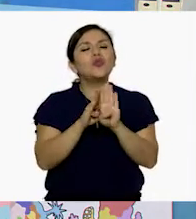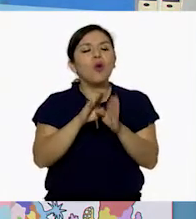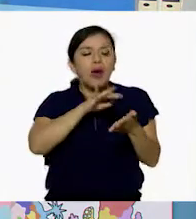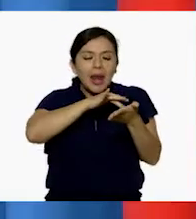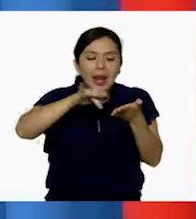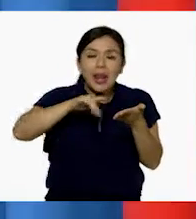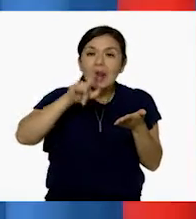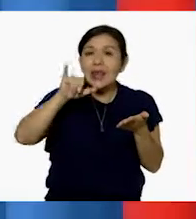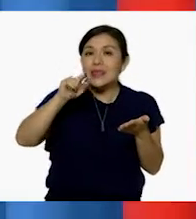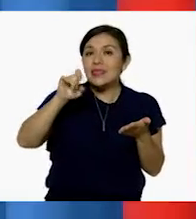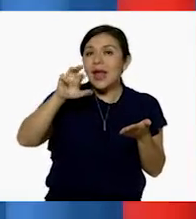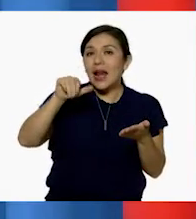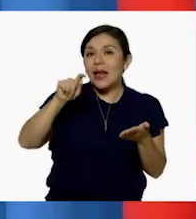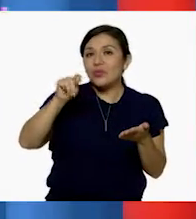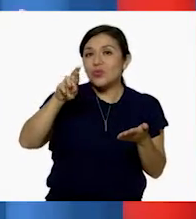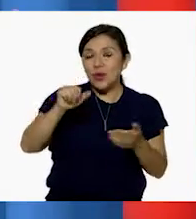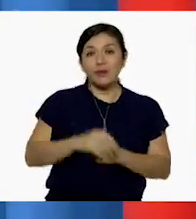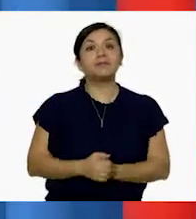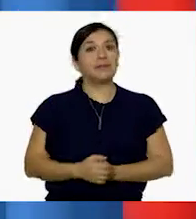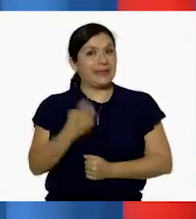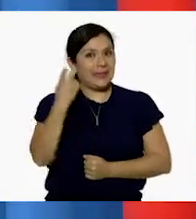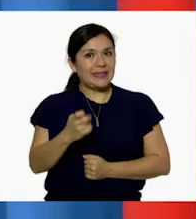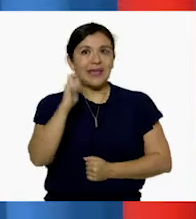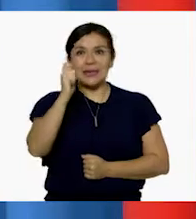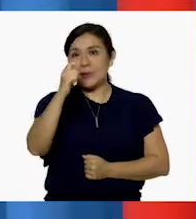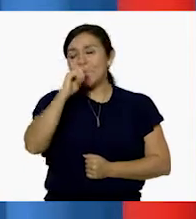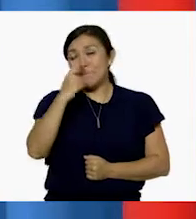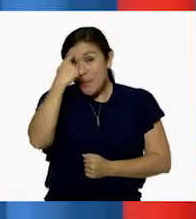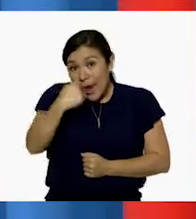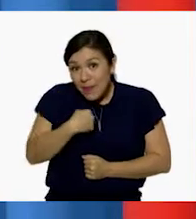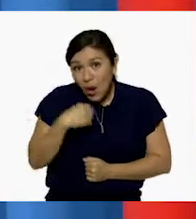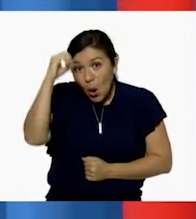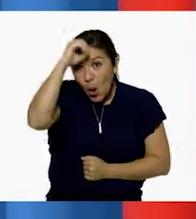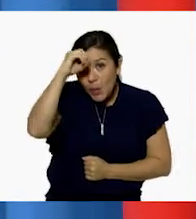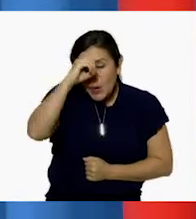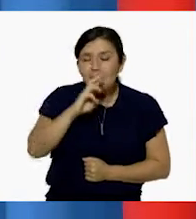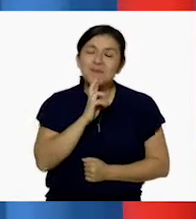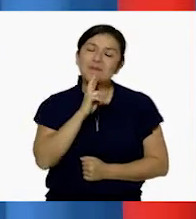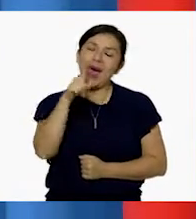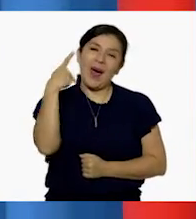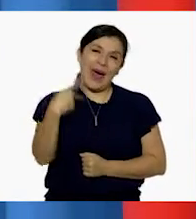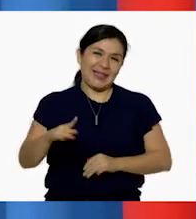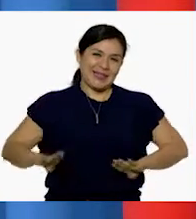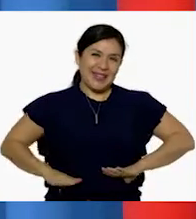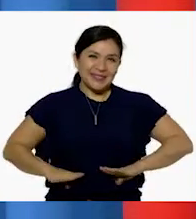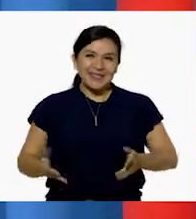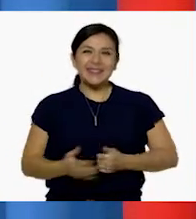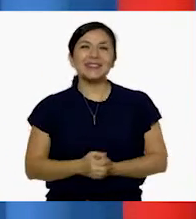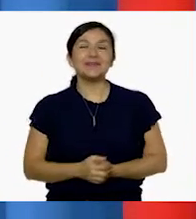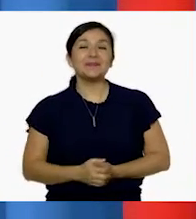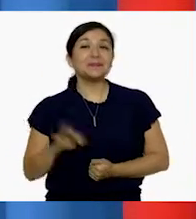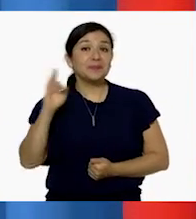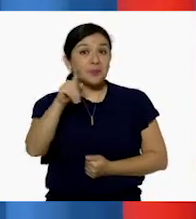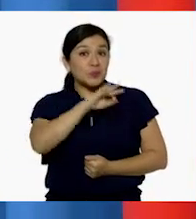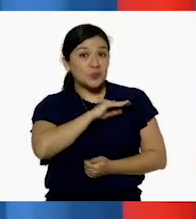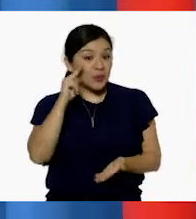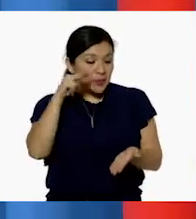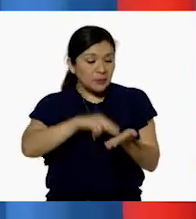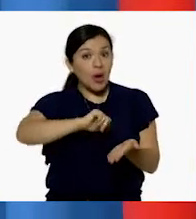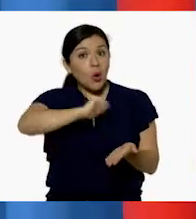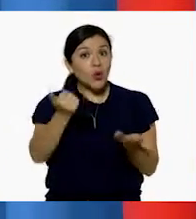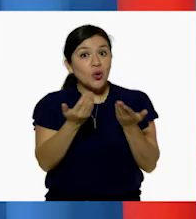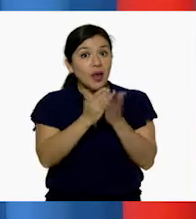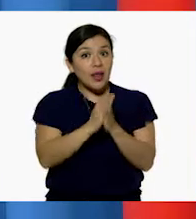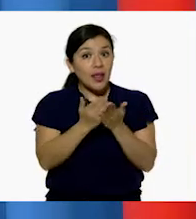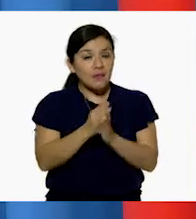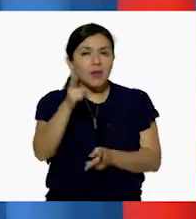literatura. Es el mejor de todos, bueno, al menos en mi opinión. Jiji. Si te es posible, consulta